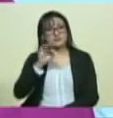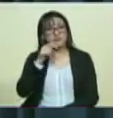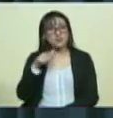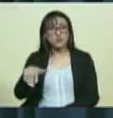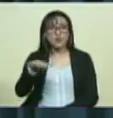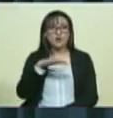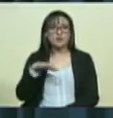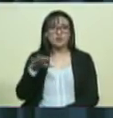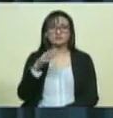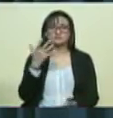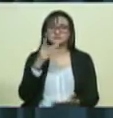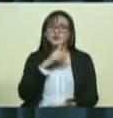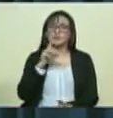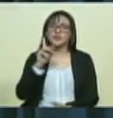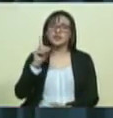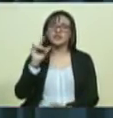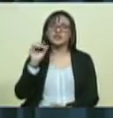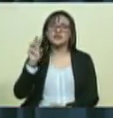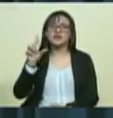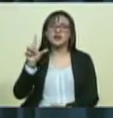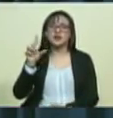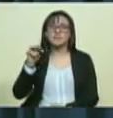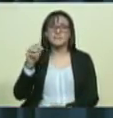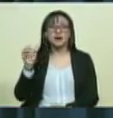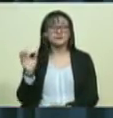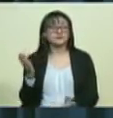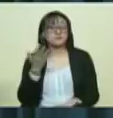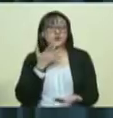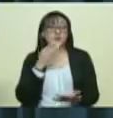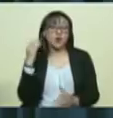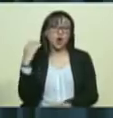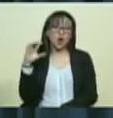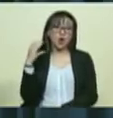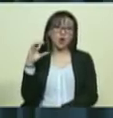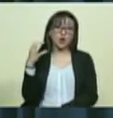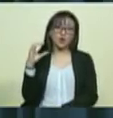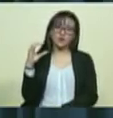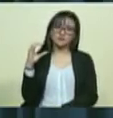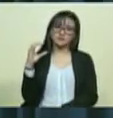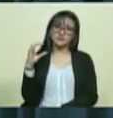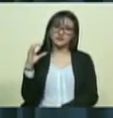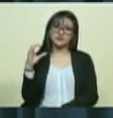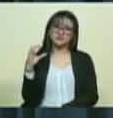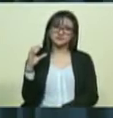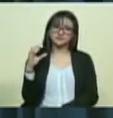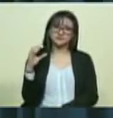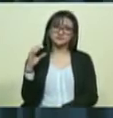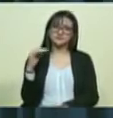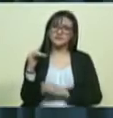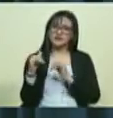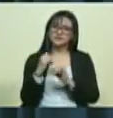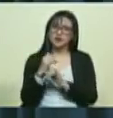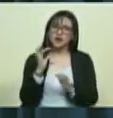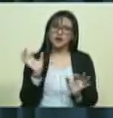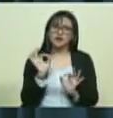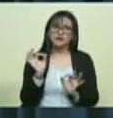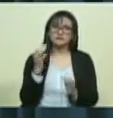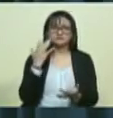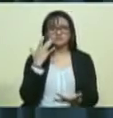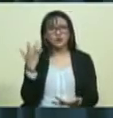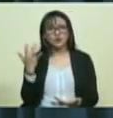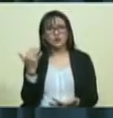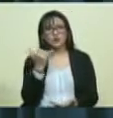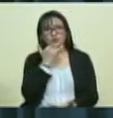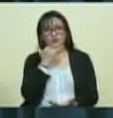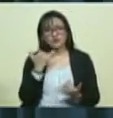y el marro ser o colombia yo no sé si ustedes no saben muchos son los medios internacionales pero no sé si ustedes vienen lo que ocurrió en la